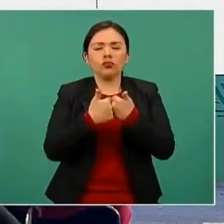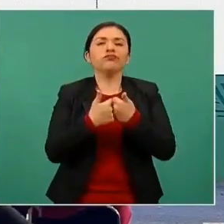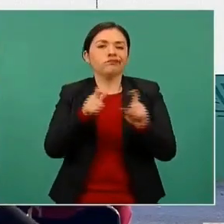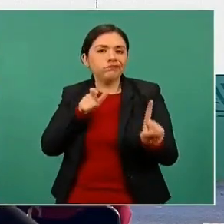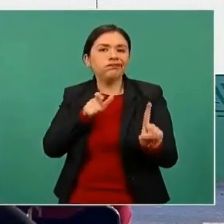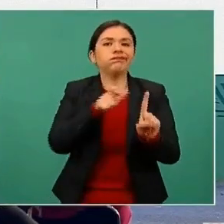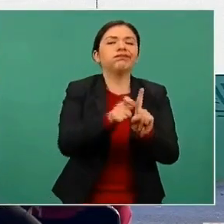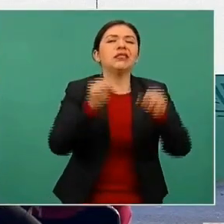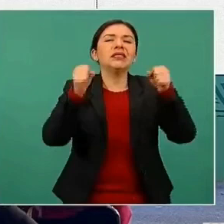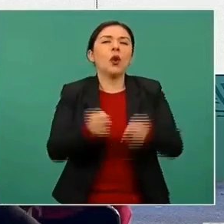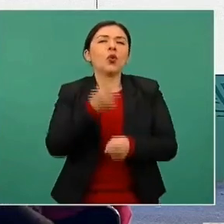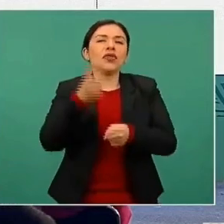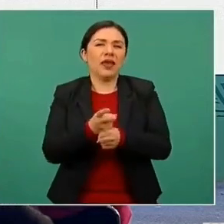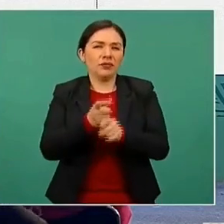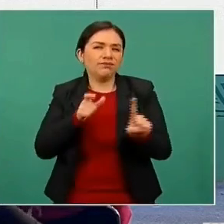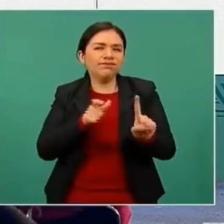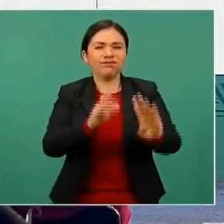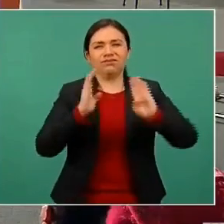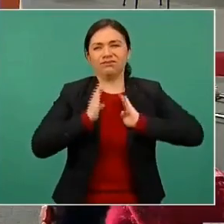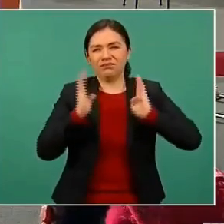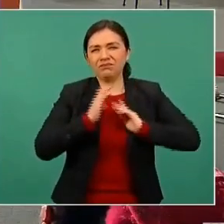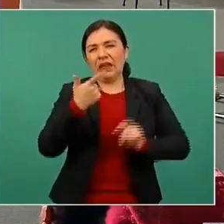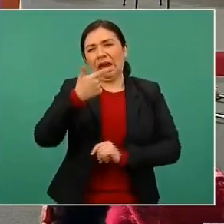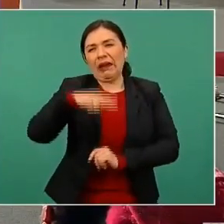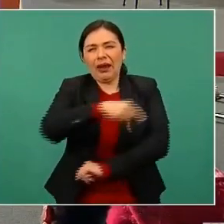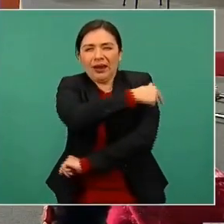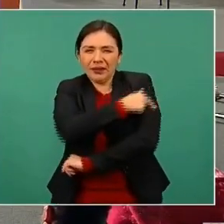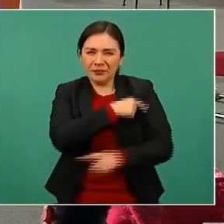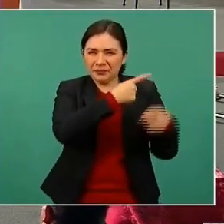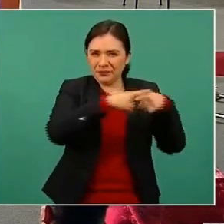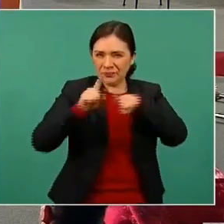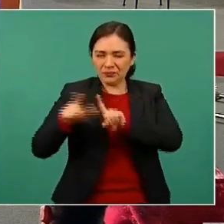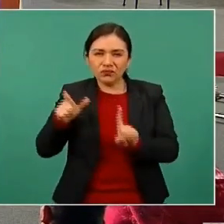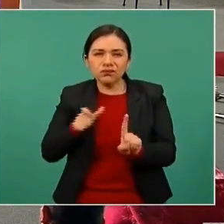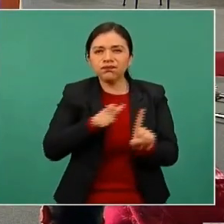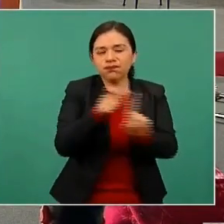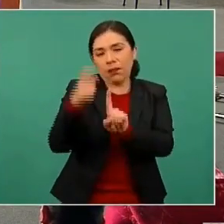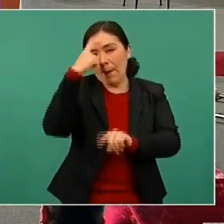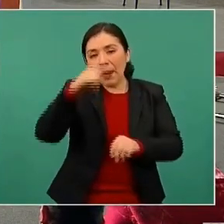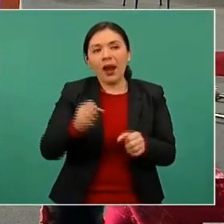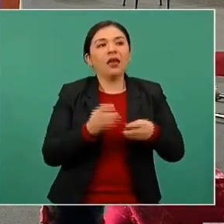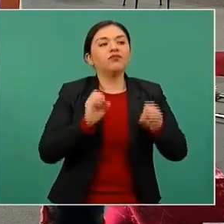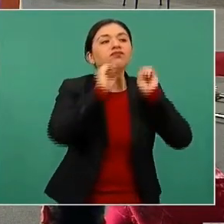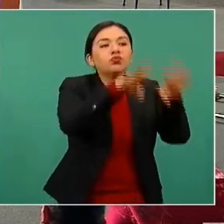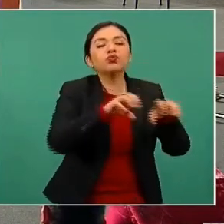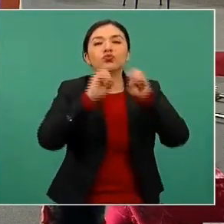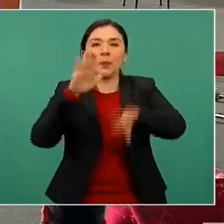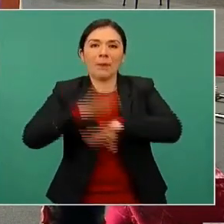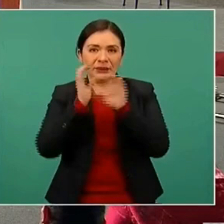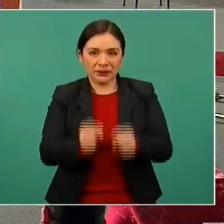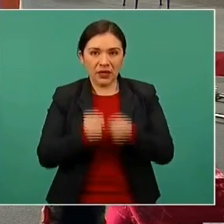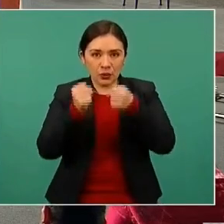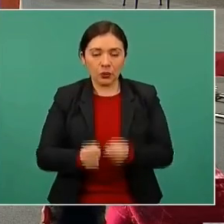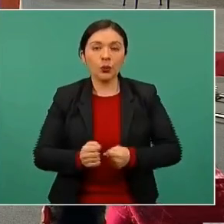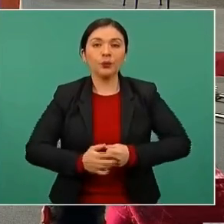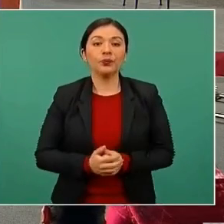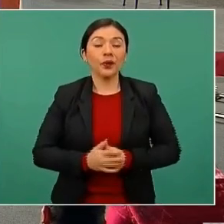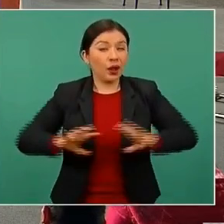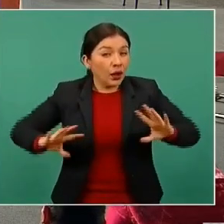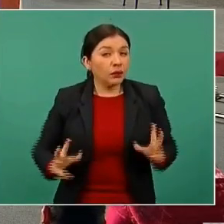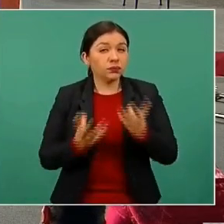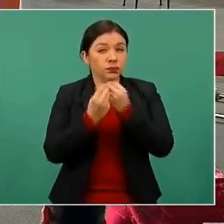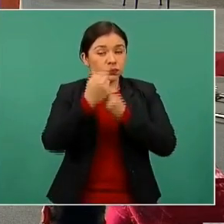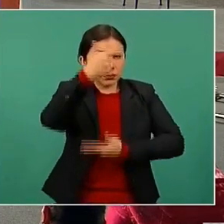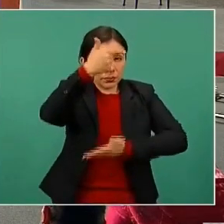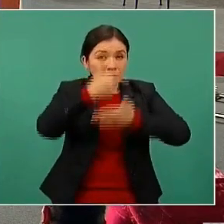se ha venido haciendo con personal del ejército de la armada y de la guardia nacional en total